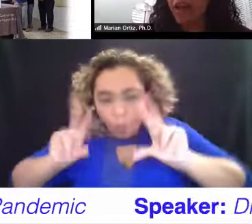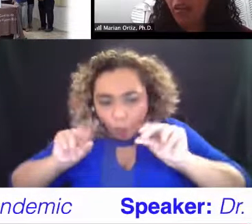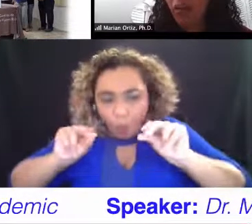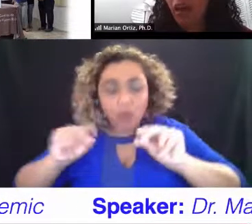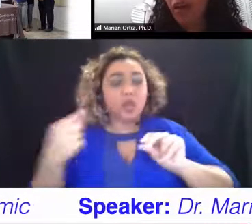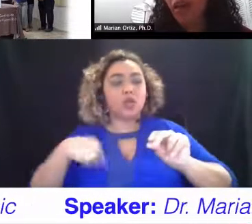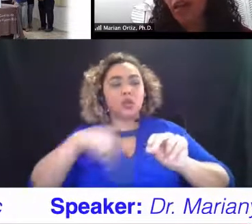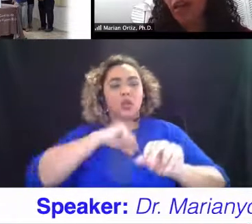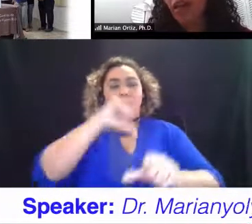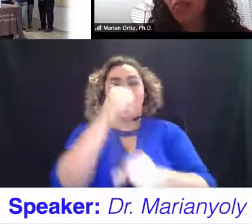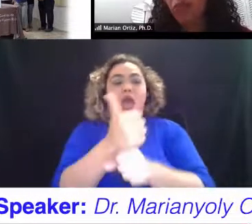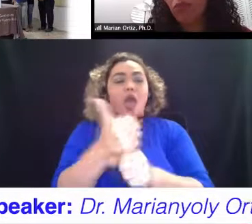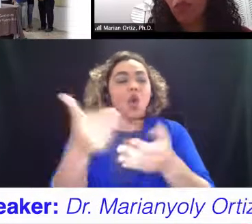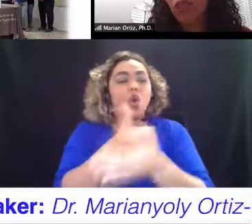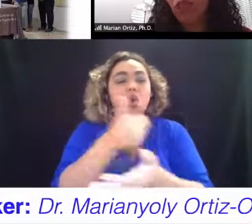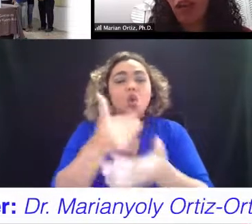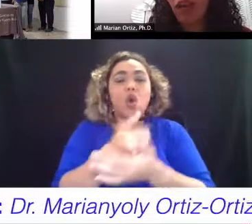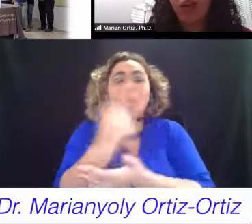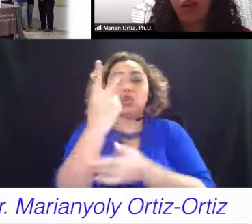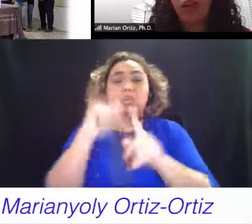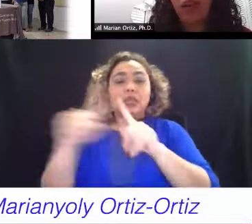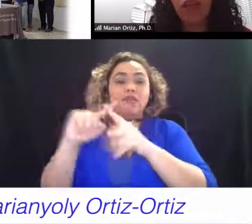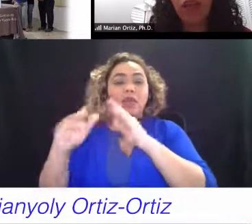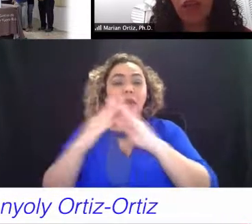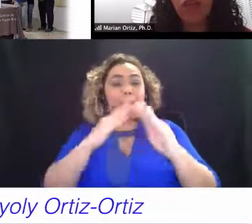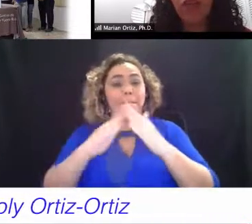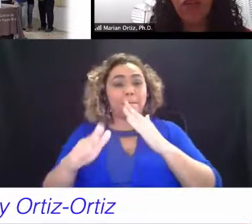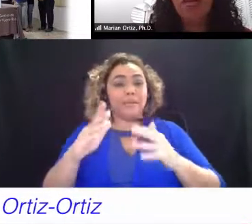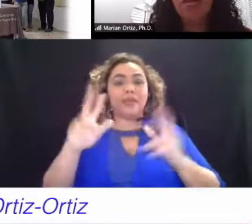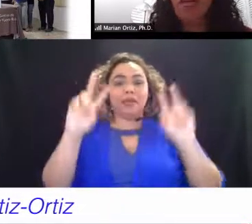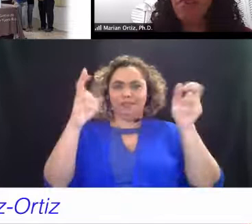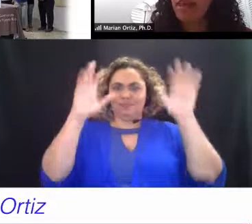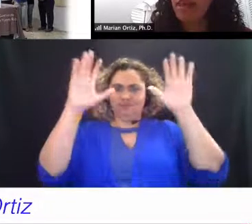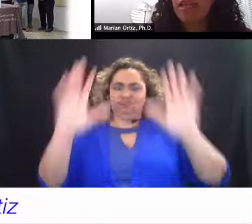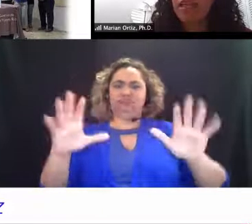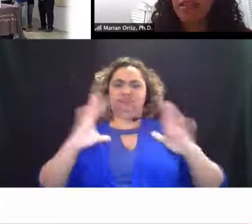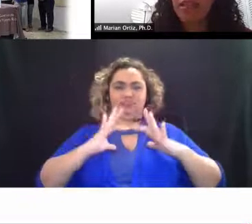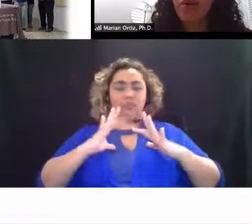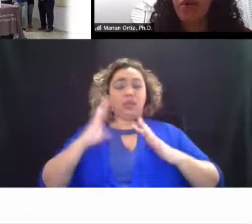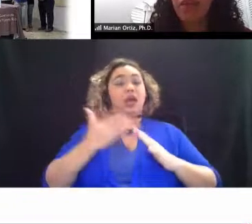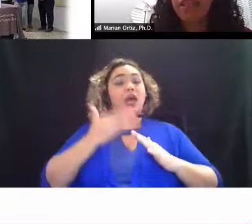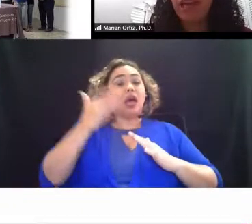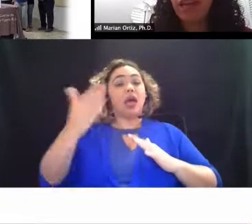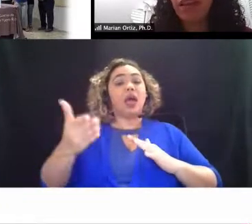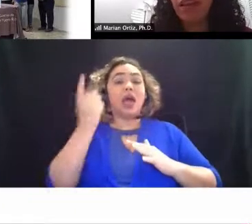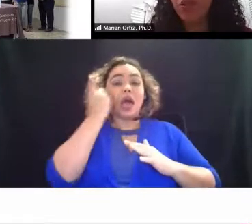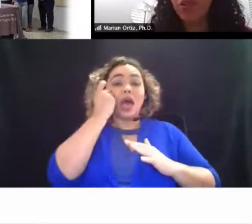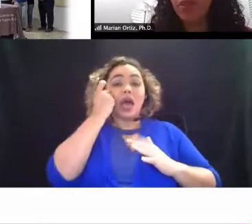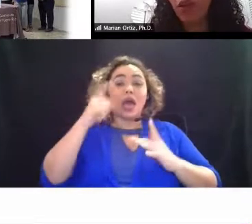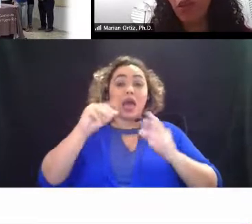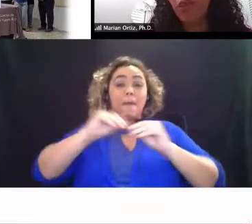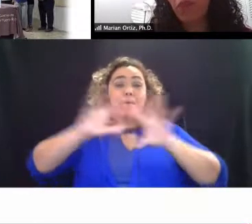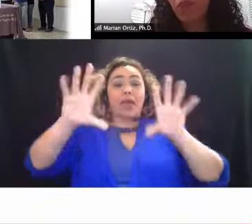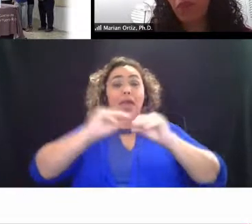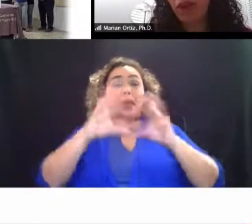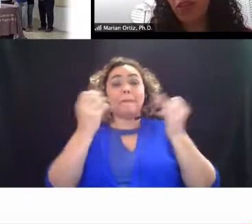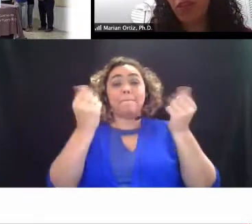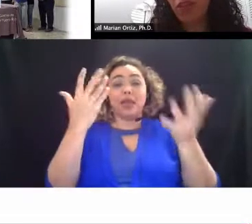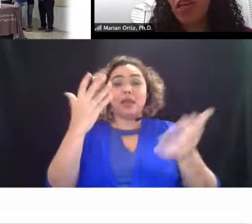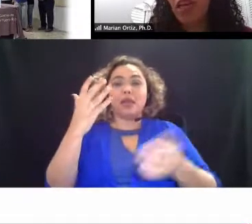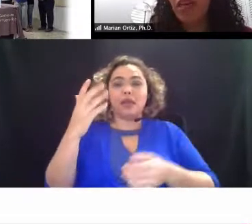y evaluarla en 2 municipios de la isla con resultados fantásticos. Y más recientemente logramos empezar la liberación de millones de mosquitos